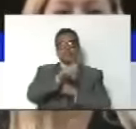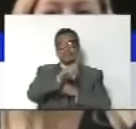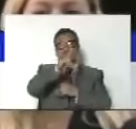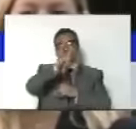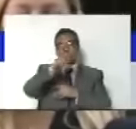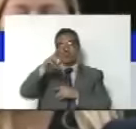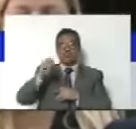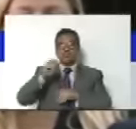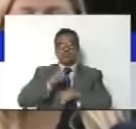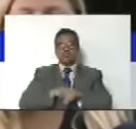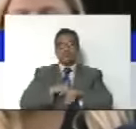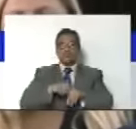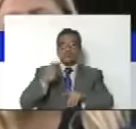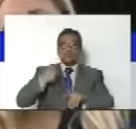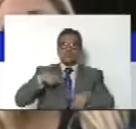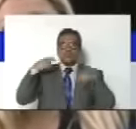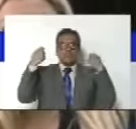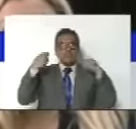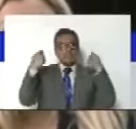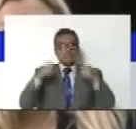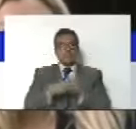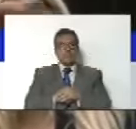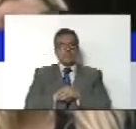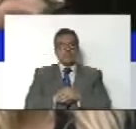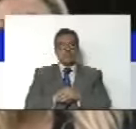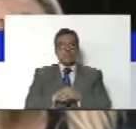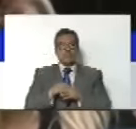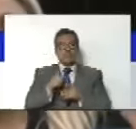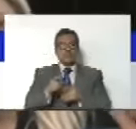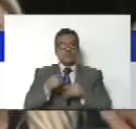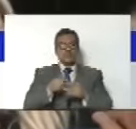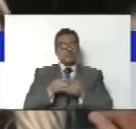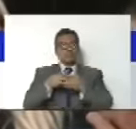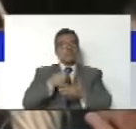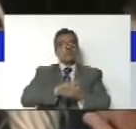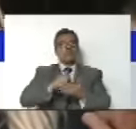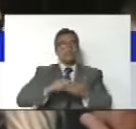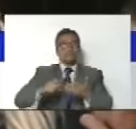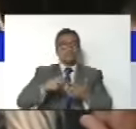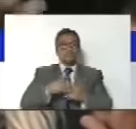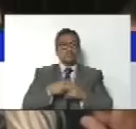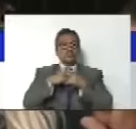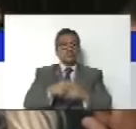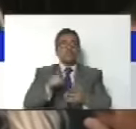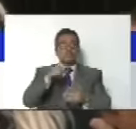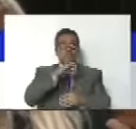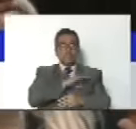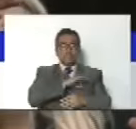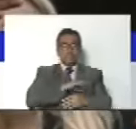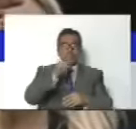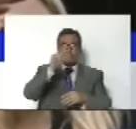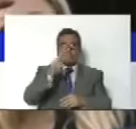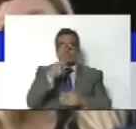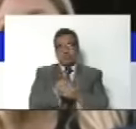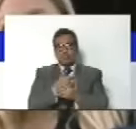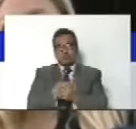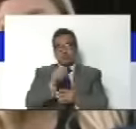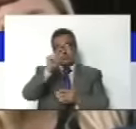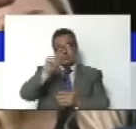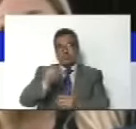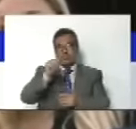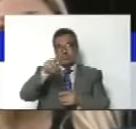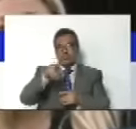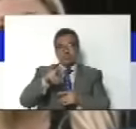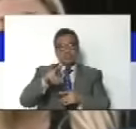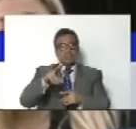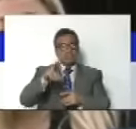130 y tantos años más tarde. ¿Qué tienen que celebrar? Que se fumaron las prestaciones sociales, que el salario mínimo